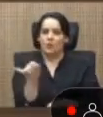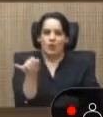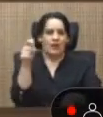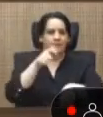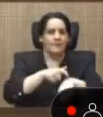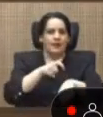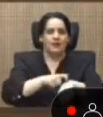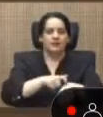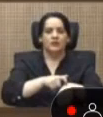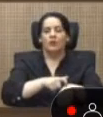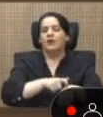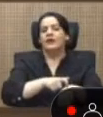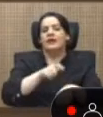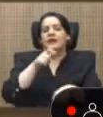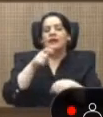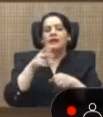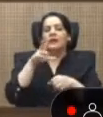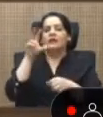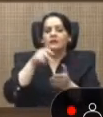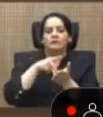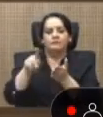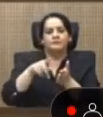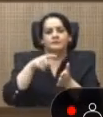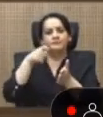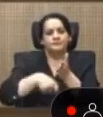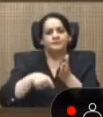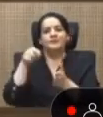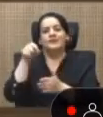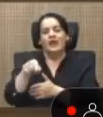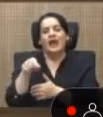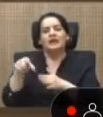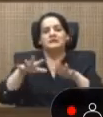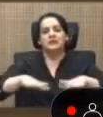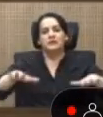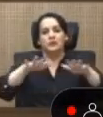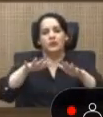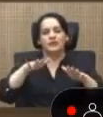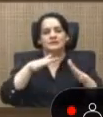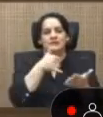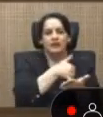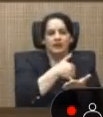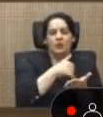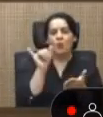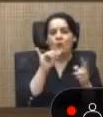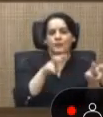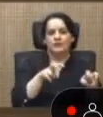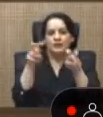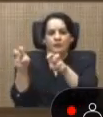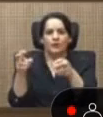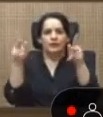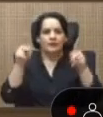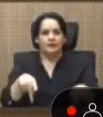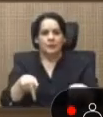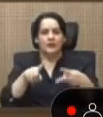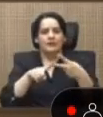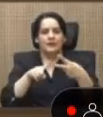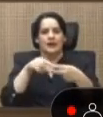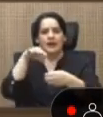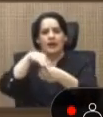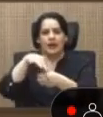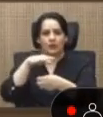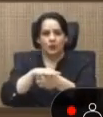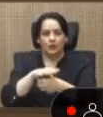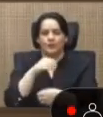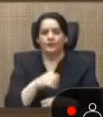de este impuesto a sectores sensibles como el transporte de personas y el agro. Como medida compensatoria ante